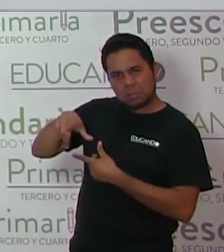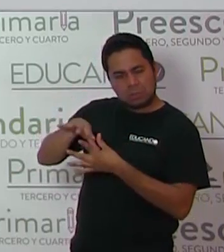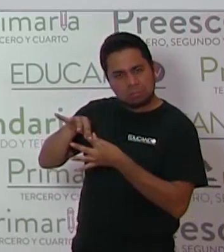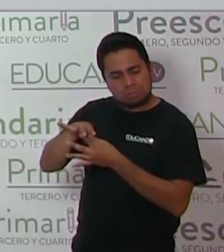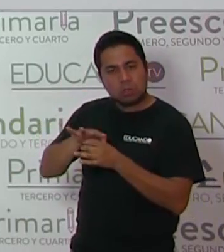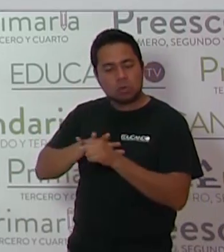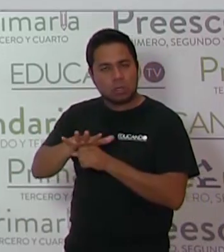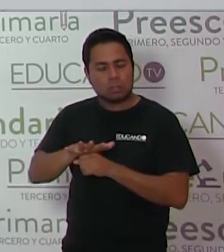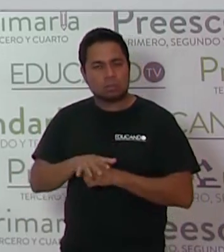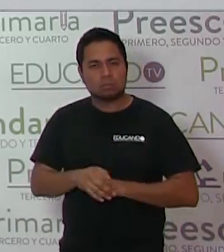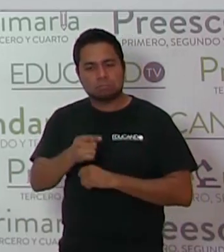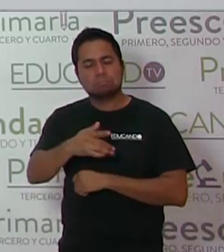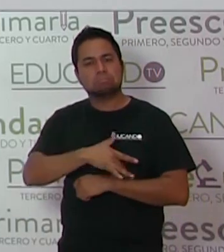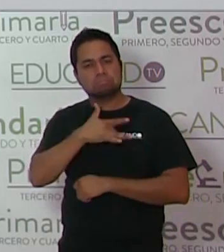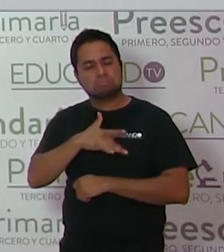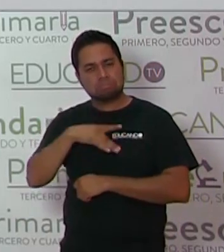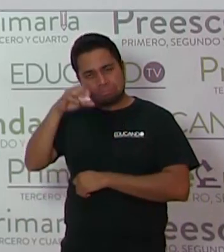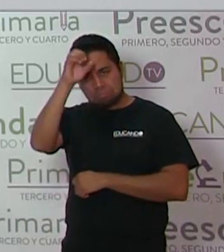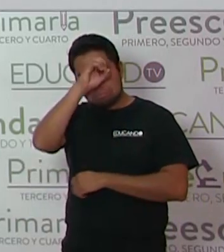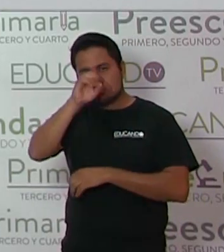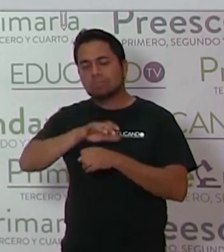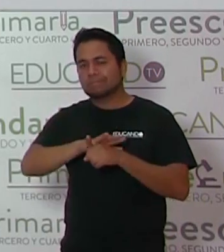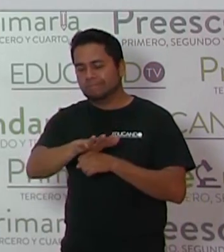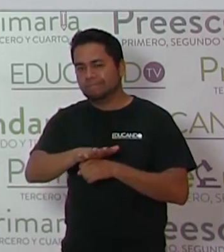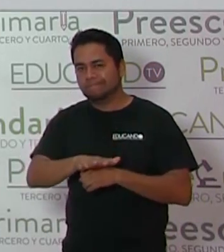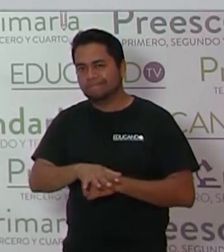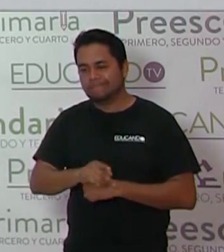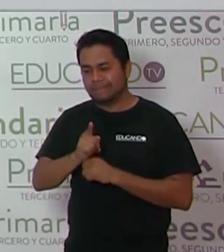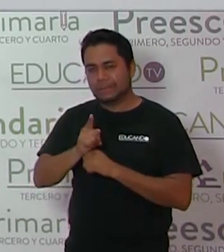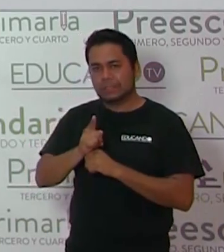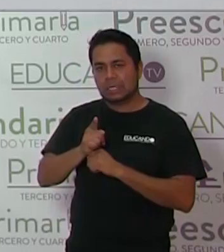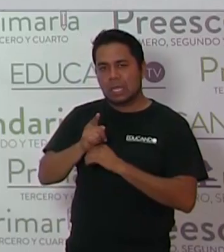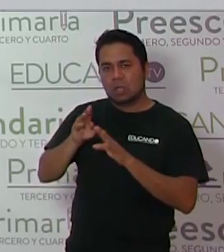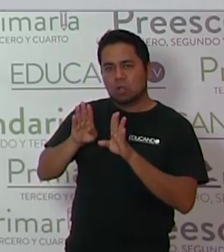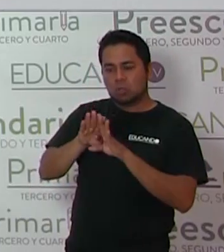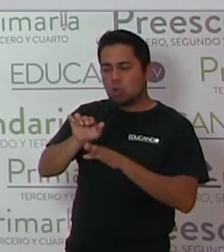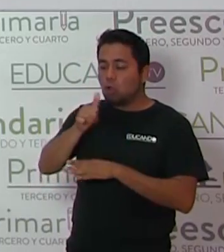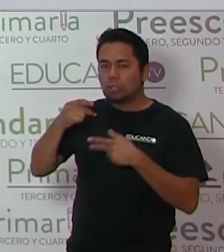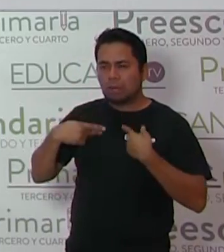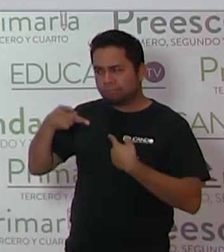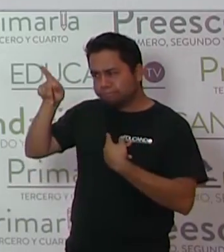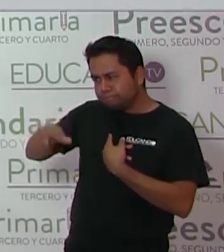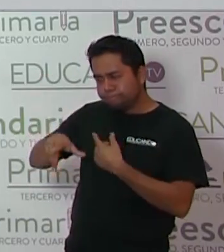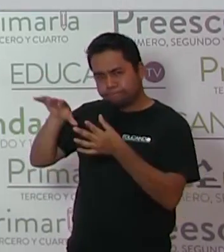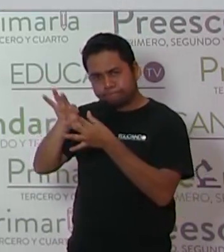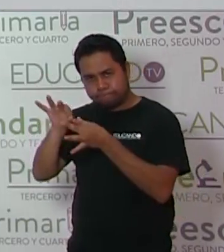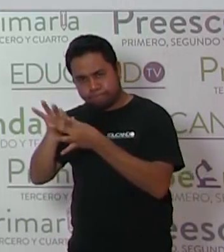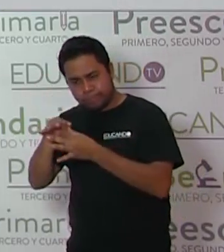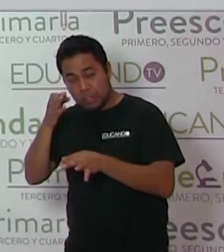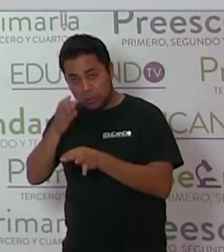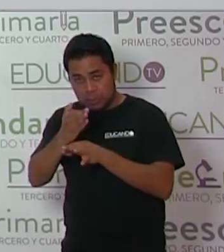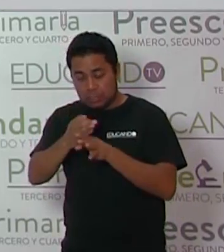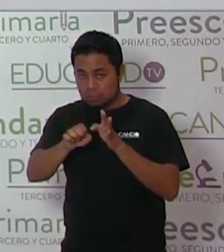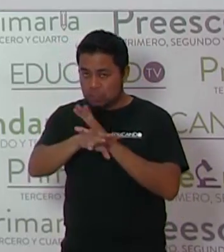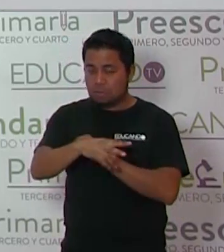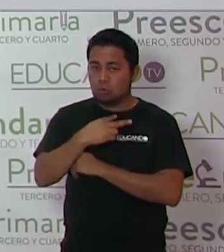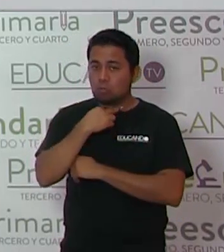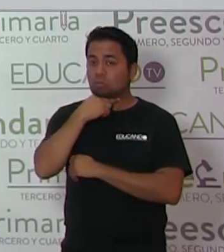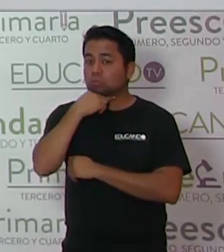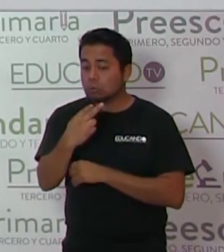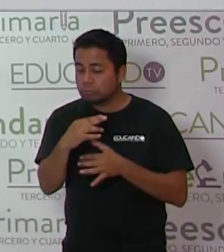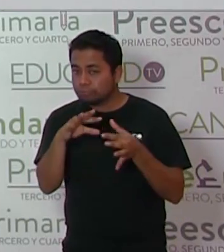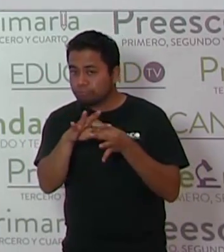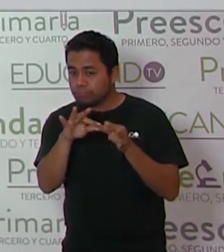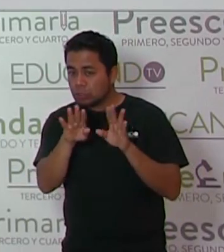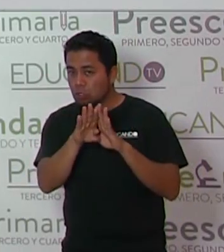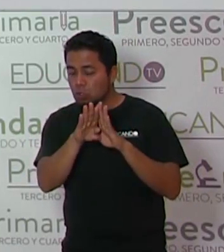de la historia? ¿Qué pueden ustedes opinar? Que está fuera, ¿verdad? Entonces la voz narrativa en este caso, por